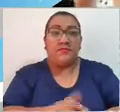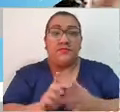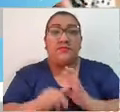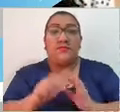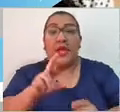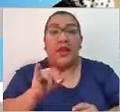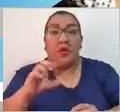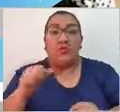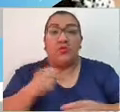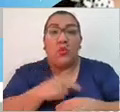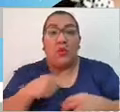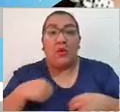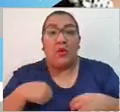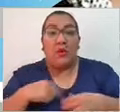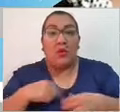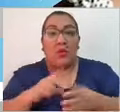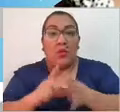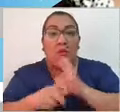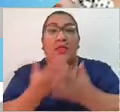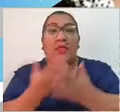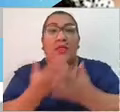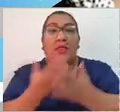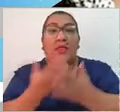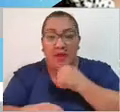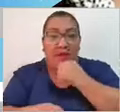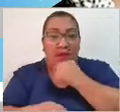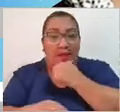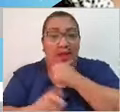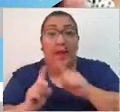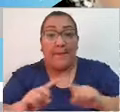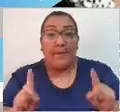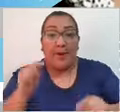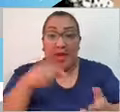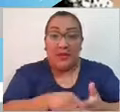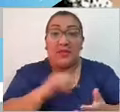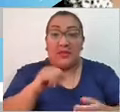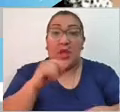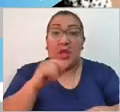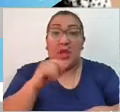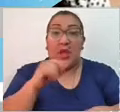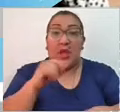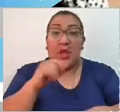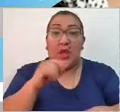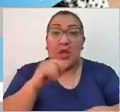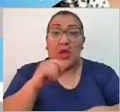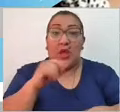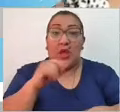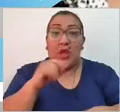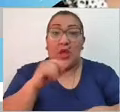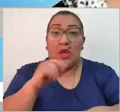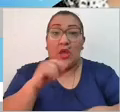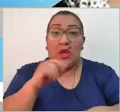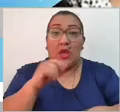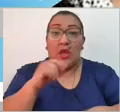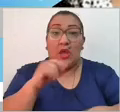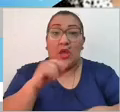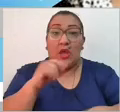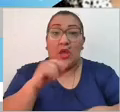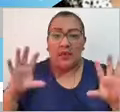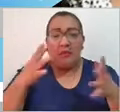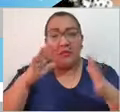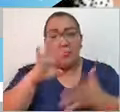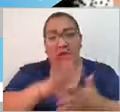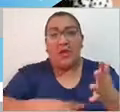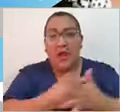Humanos es quien emite la decisión final. Sin embargo, aquí hay un plazo máximo de investigación de 30 días